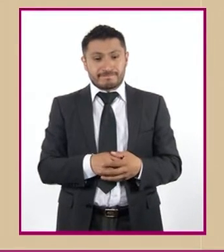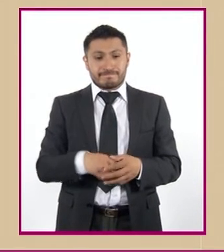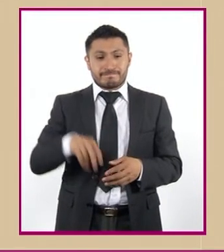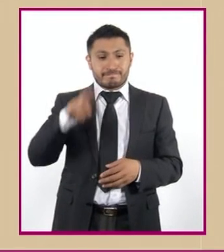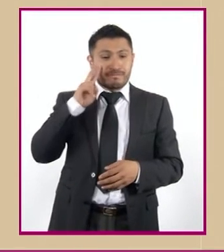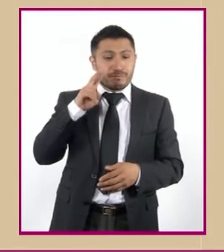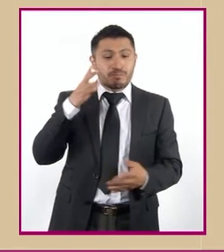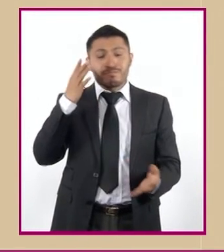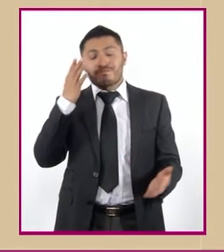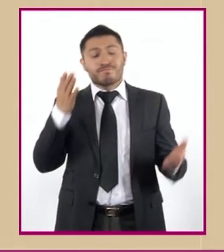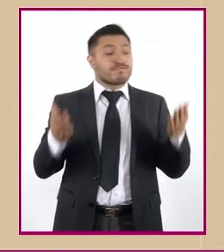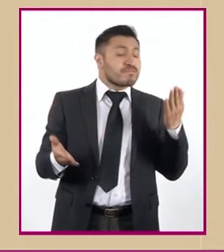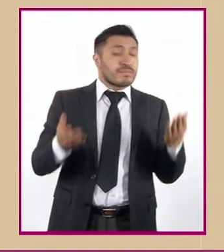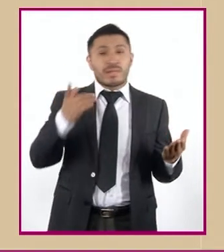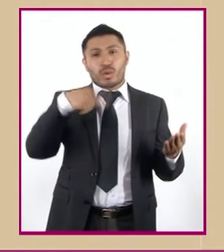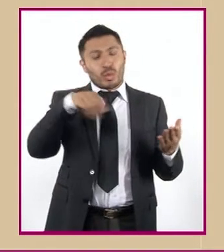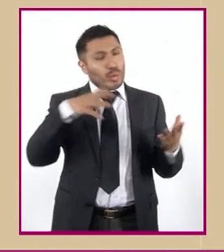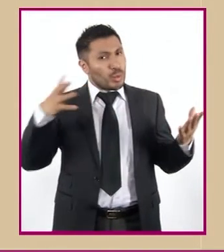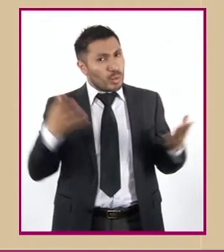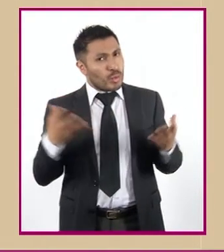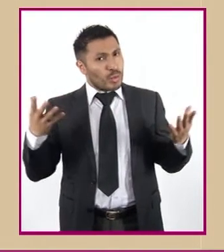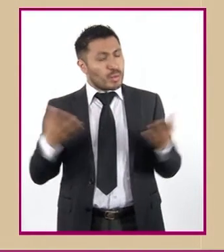Vamos a compararlo con lo que ustedes realizaron.